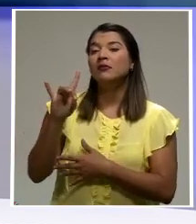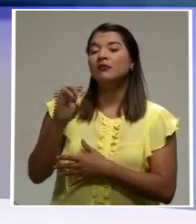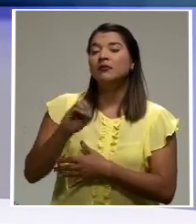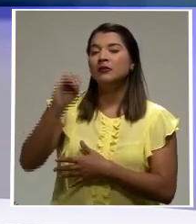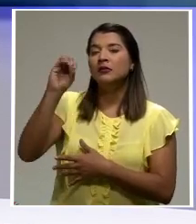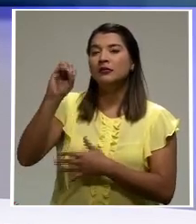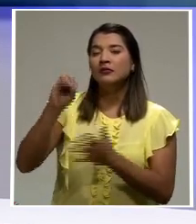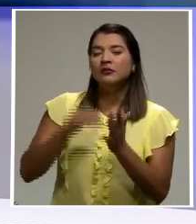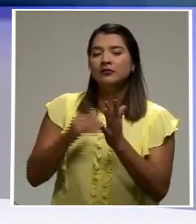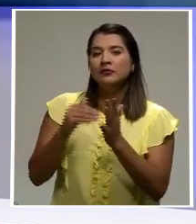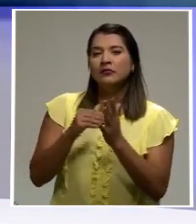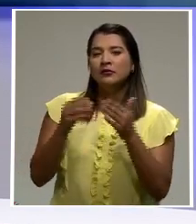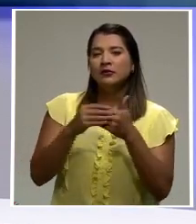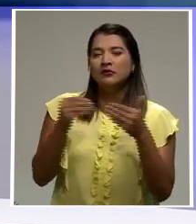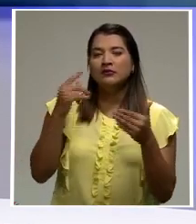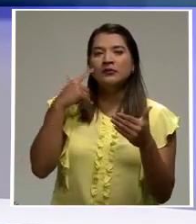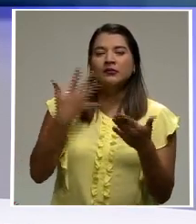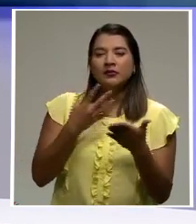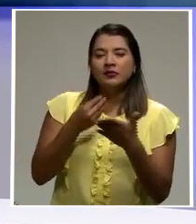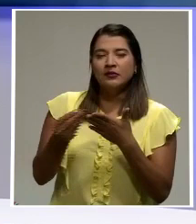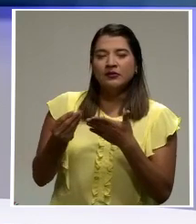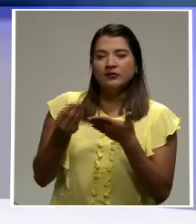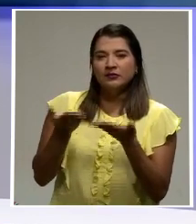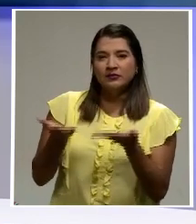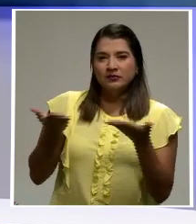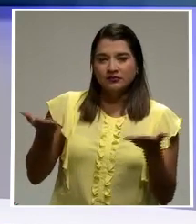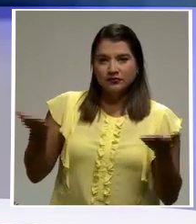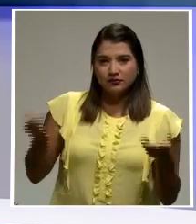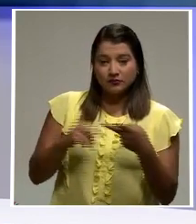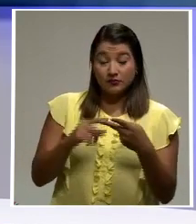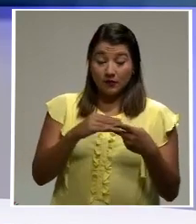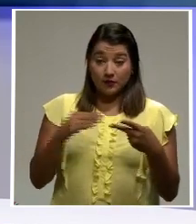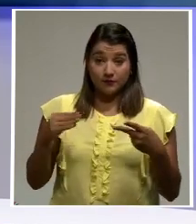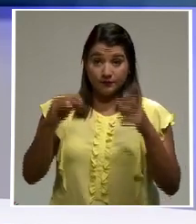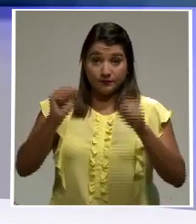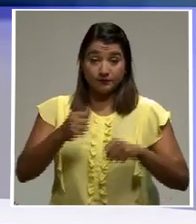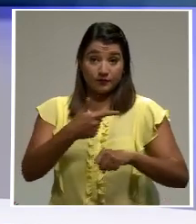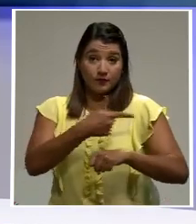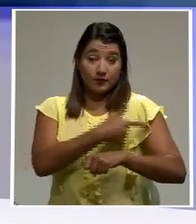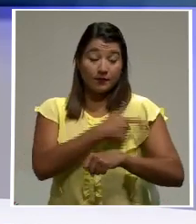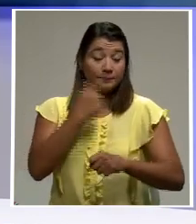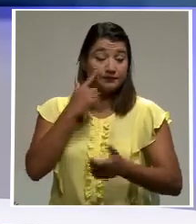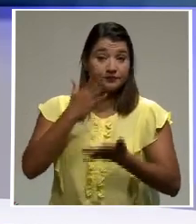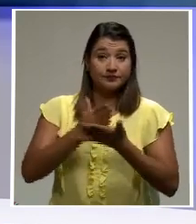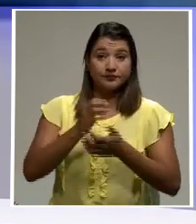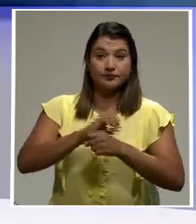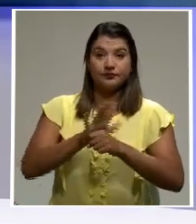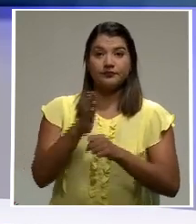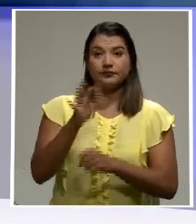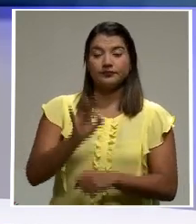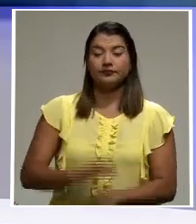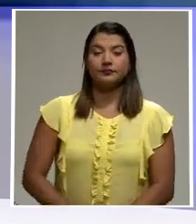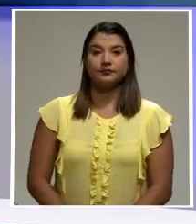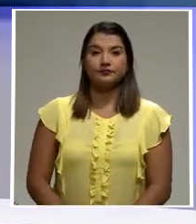para la adquisición de equipamiento y la aplicación de vacunas contra la COVID-19.